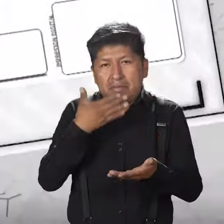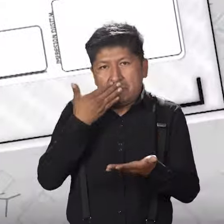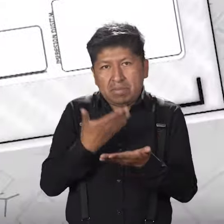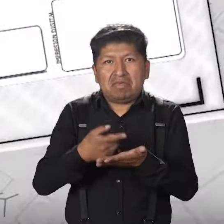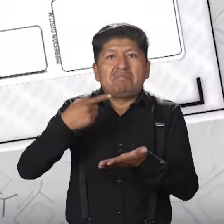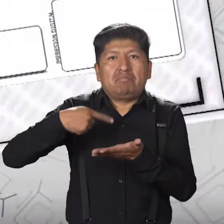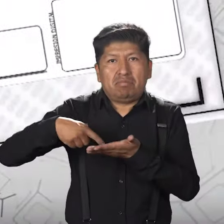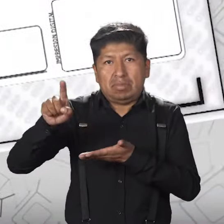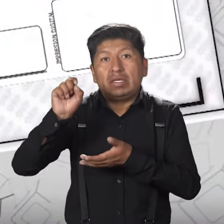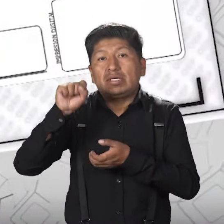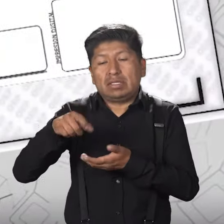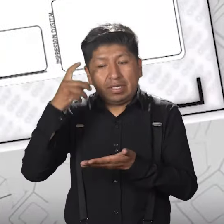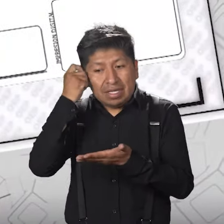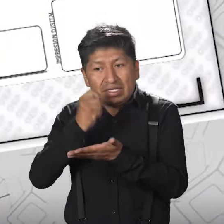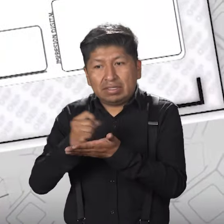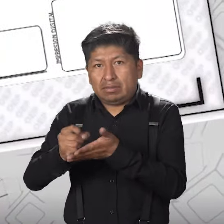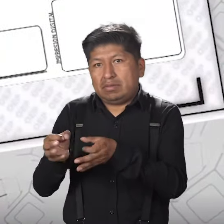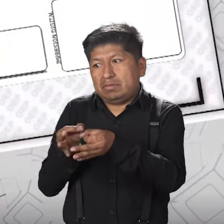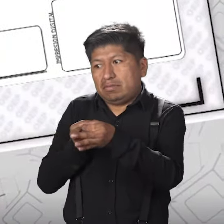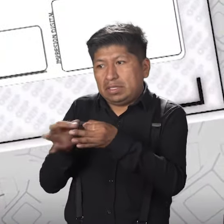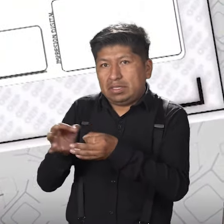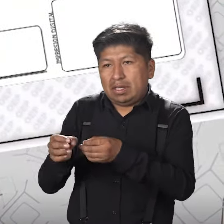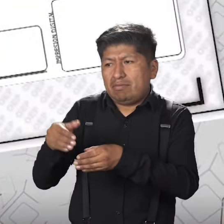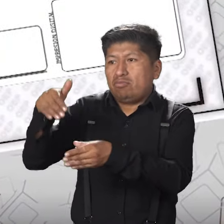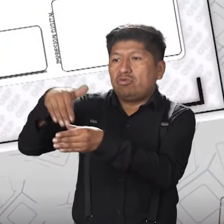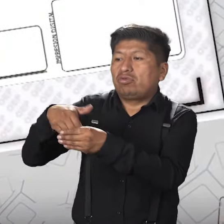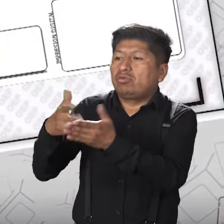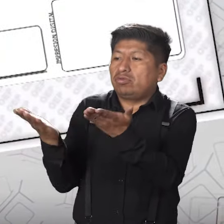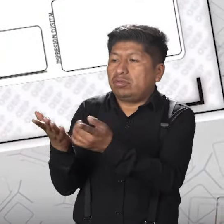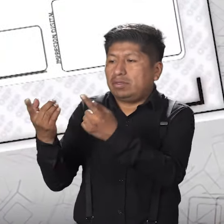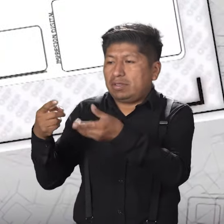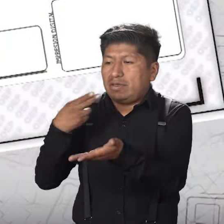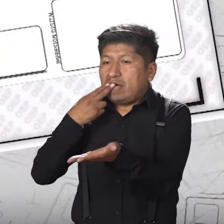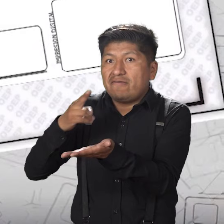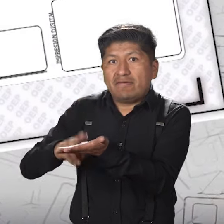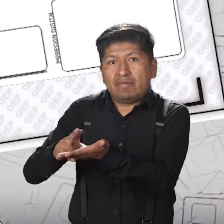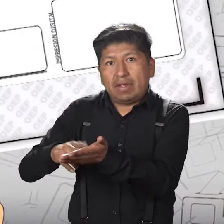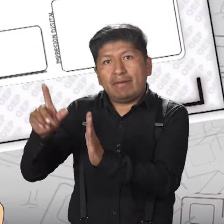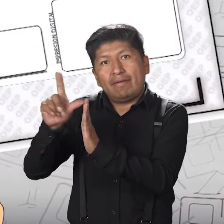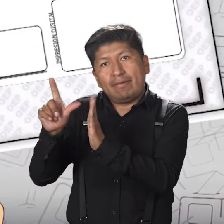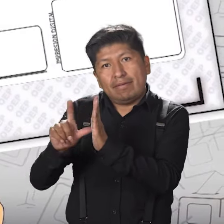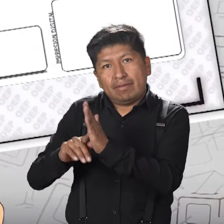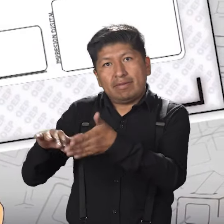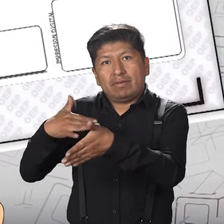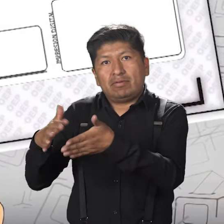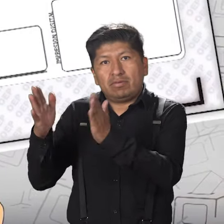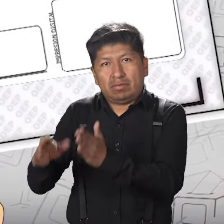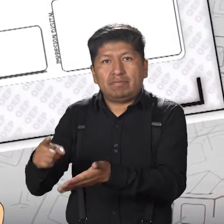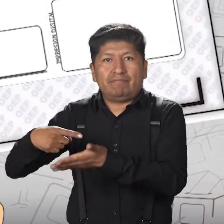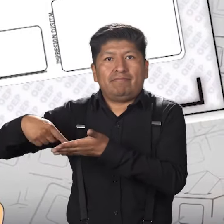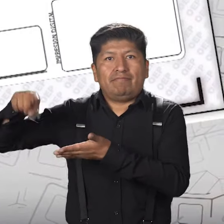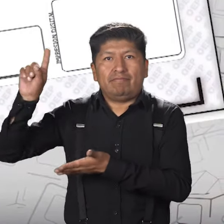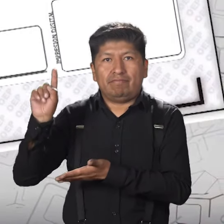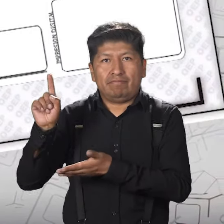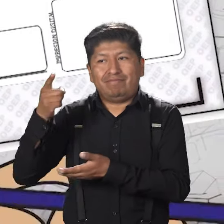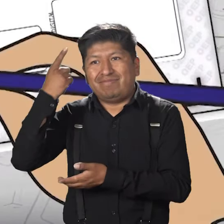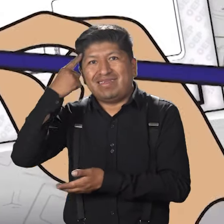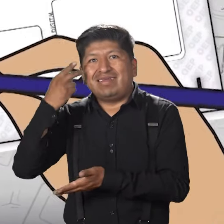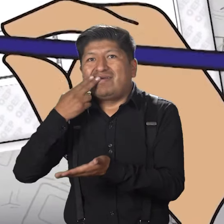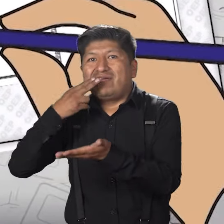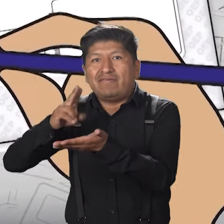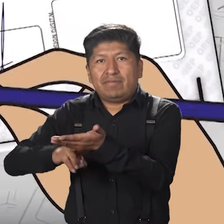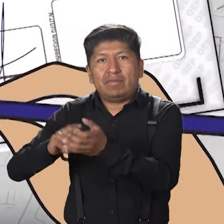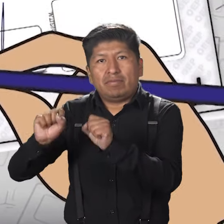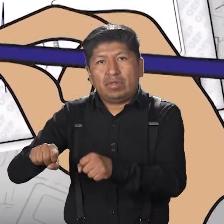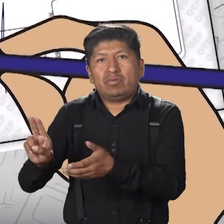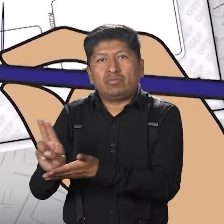verificarán si el estudiante se encuentra habilitado, y el secretario le indicará al votante dónde tiene que firmar en la lista de estudiantes